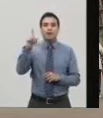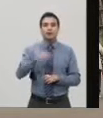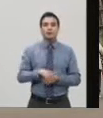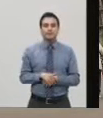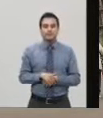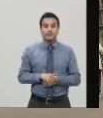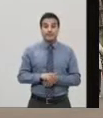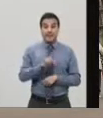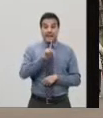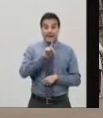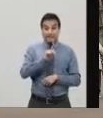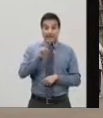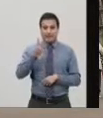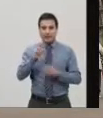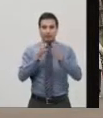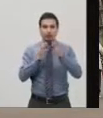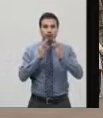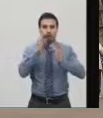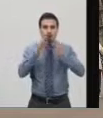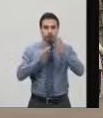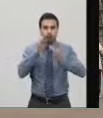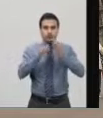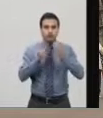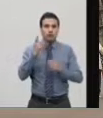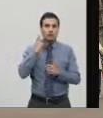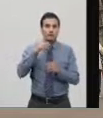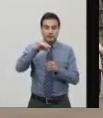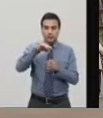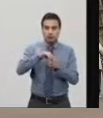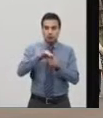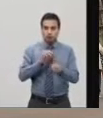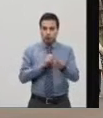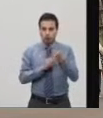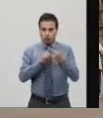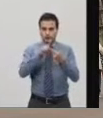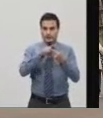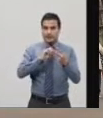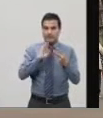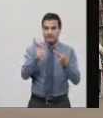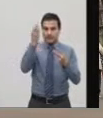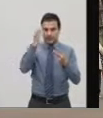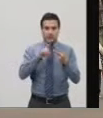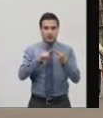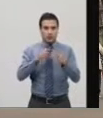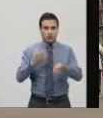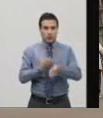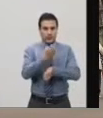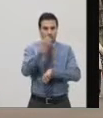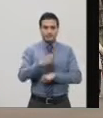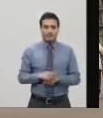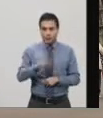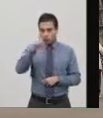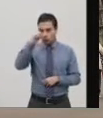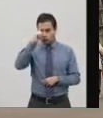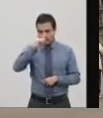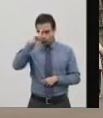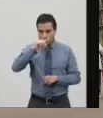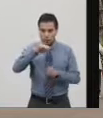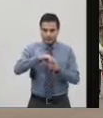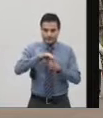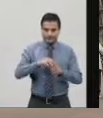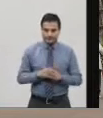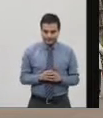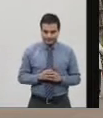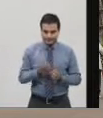de la propaganda política electoral sea en dos ámbitos, federal y local. Consejeras y consejeros electorales, el día de